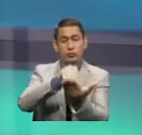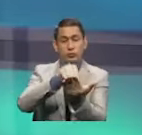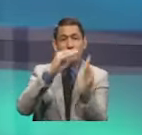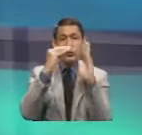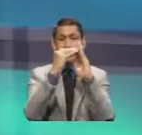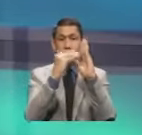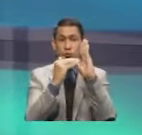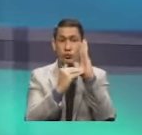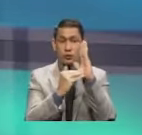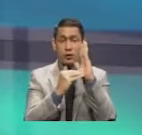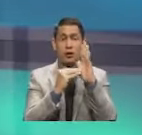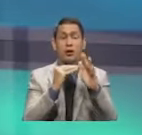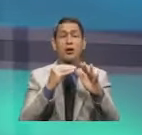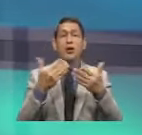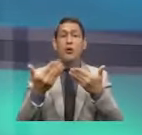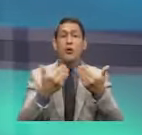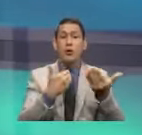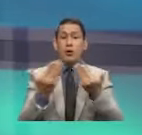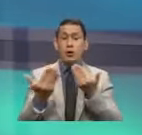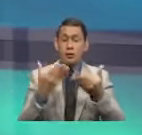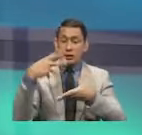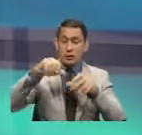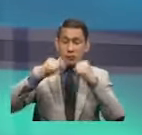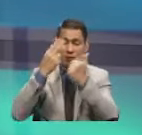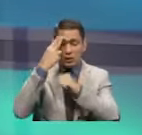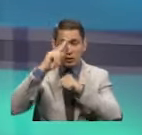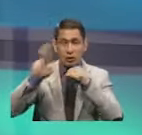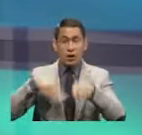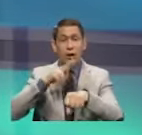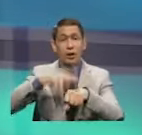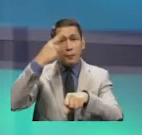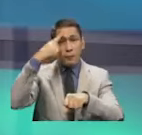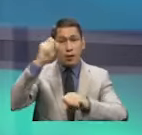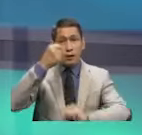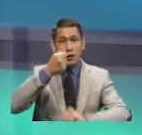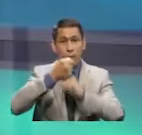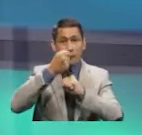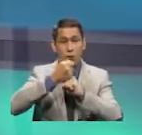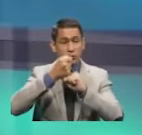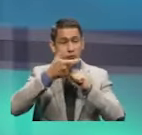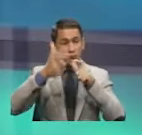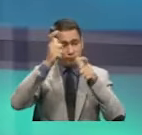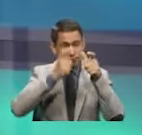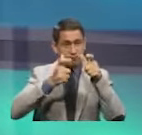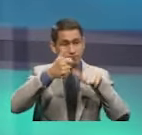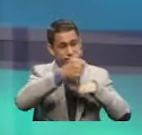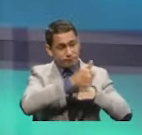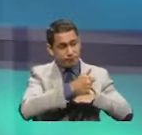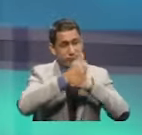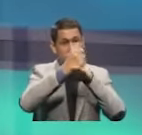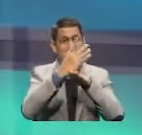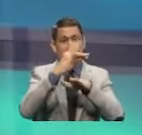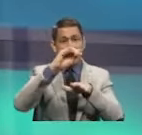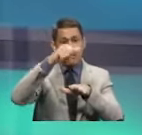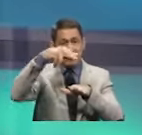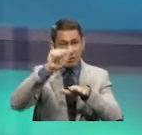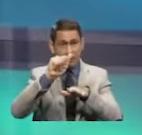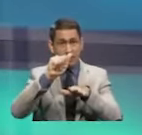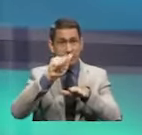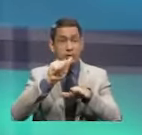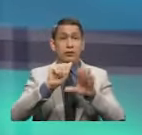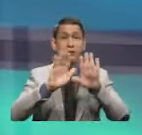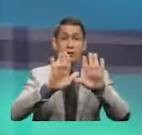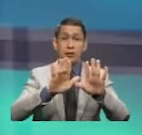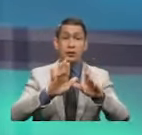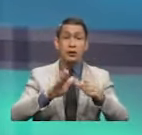de respaldo al trabajo de la Fiscal General del Estado. El pedido pues fue negado porque el asambleísta Paul Huestán incluyó